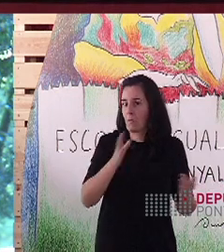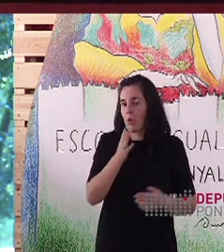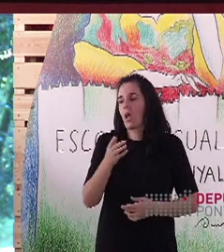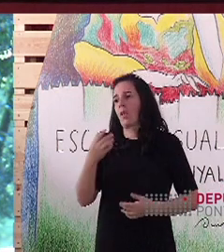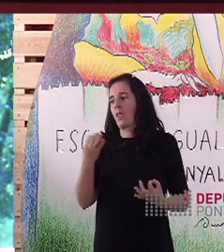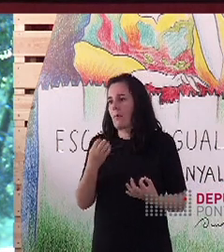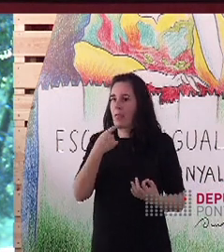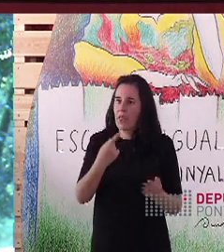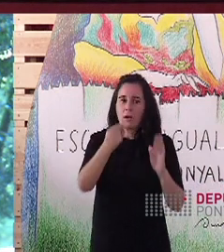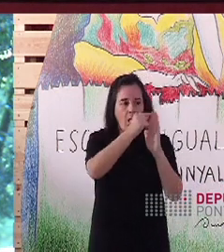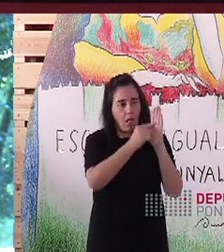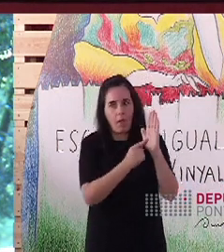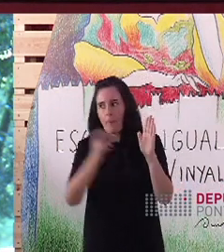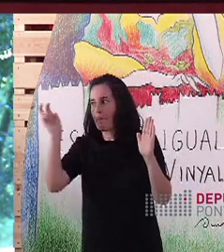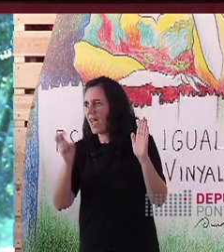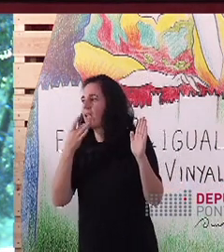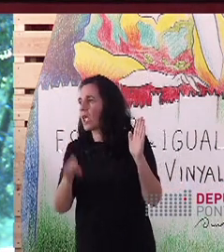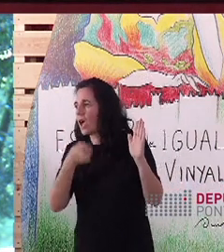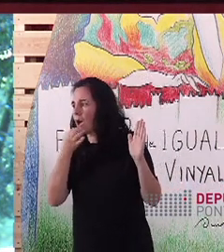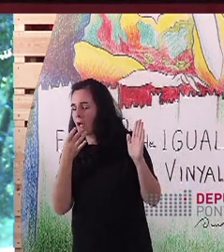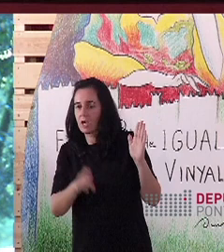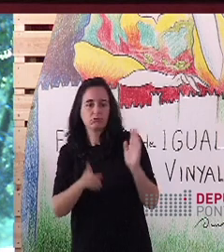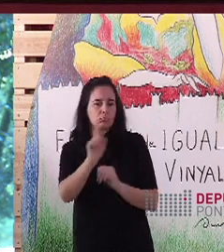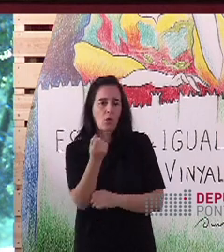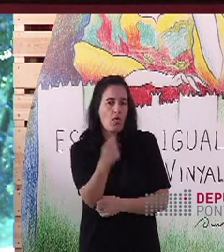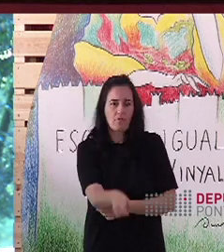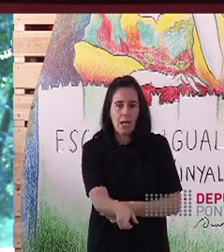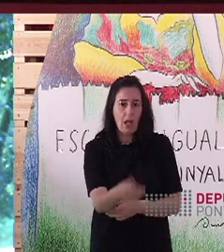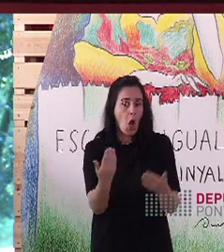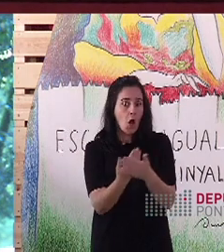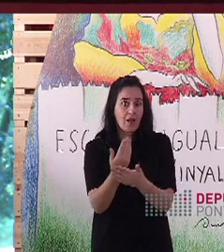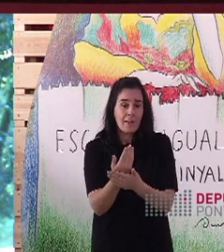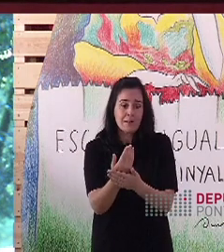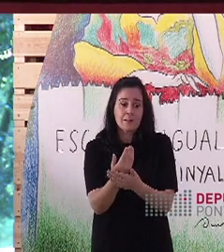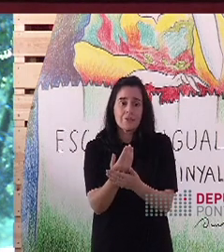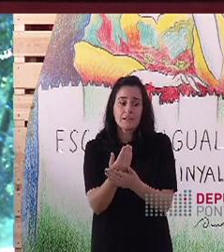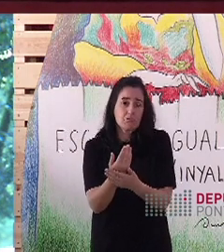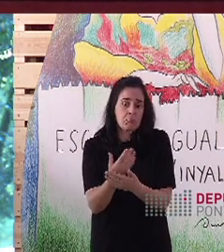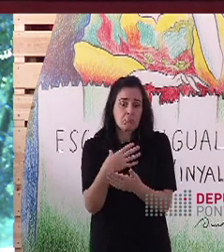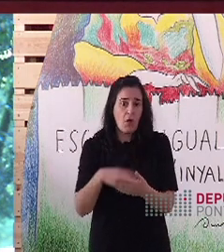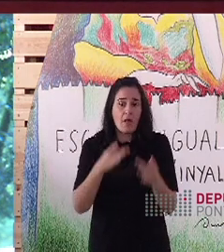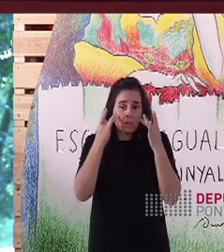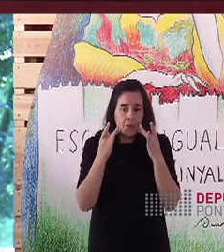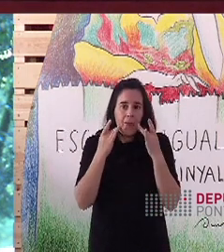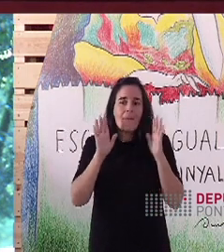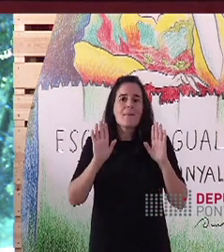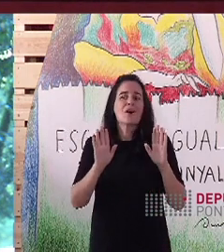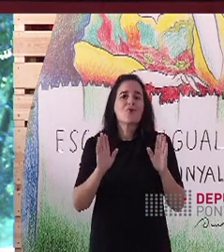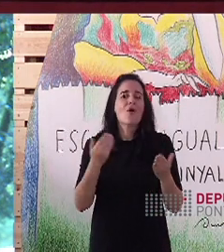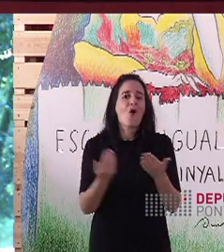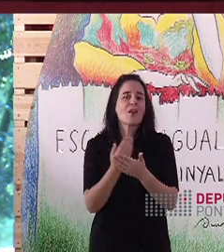este y este y este. En esas jornadas estaba lo más significativo